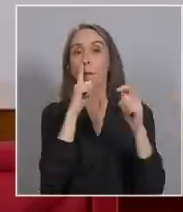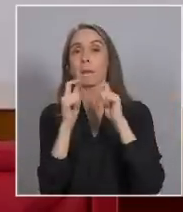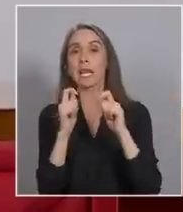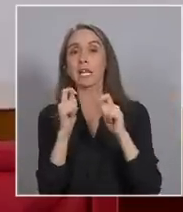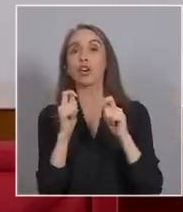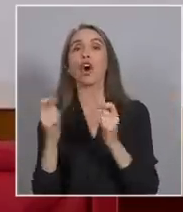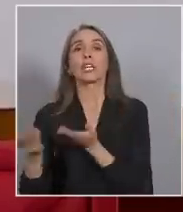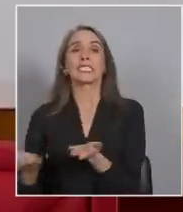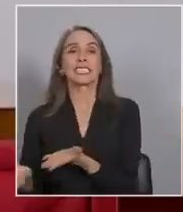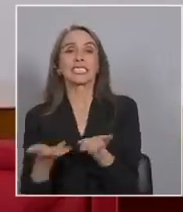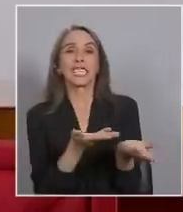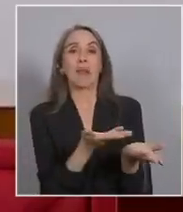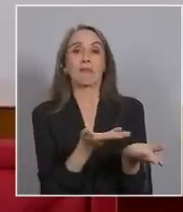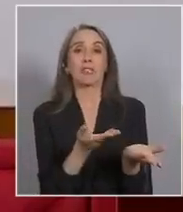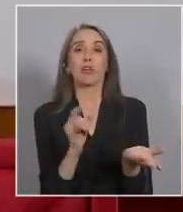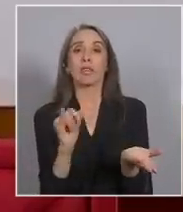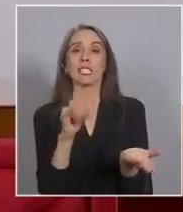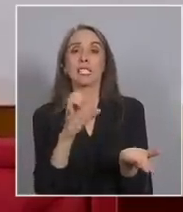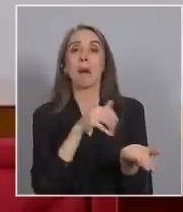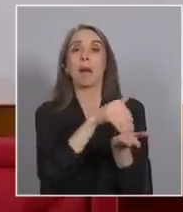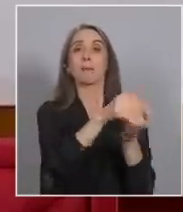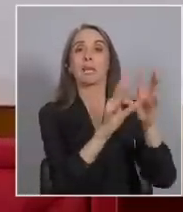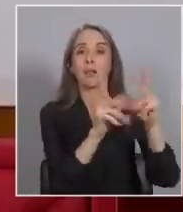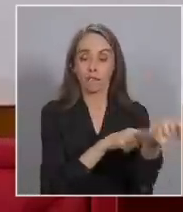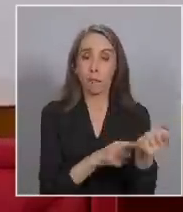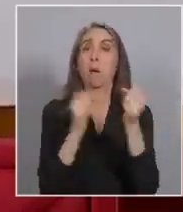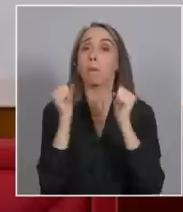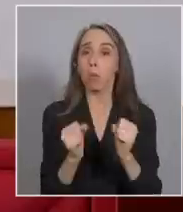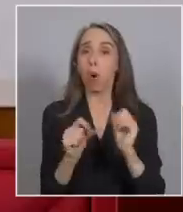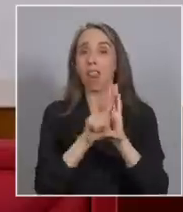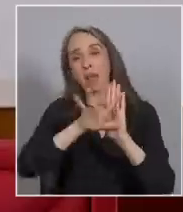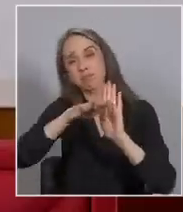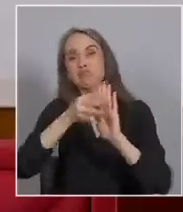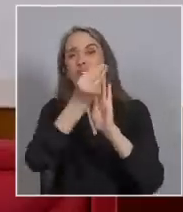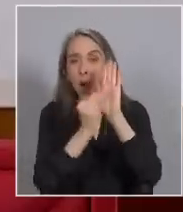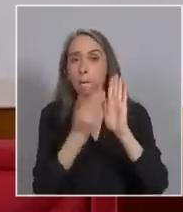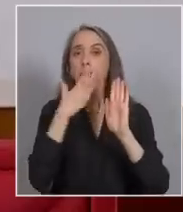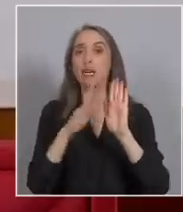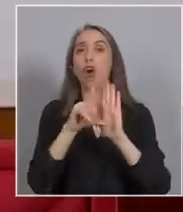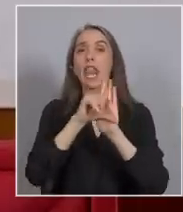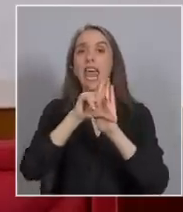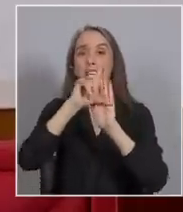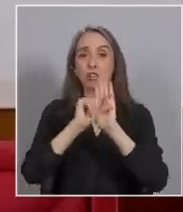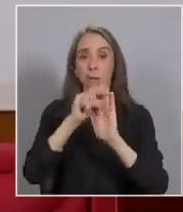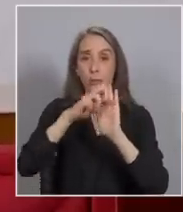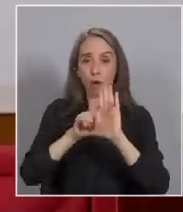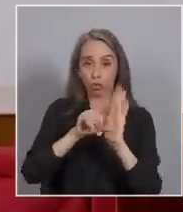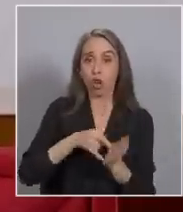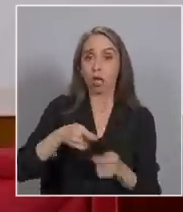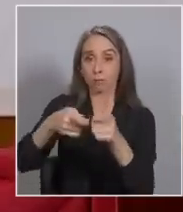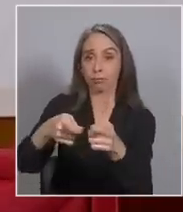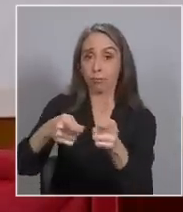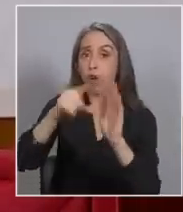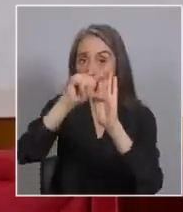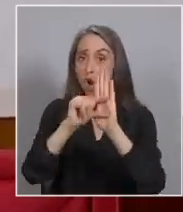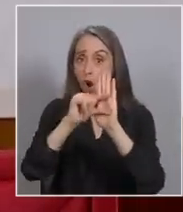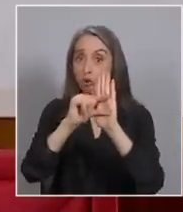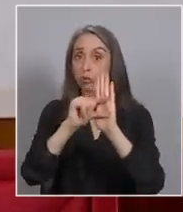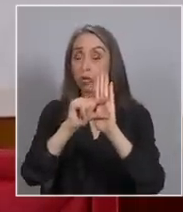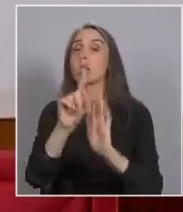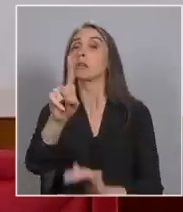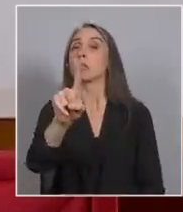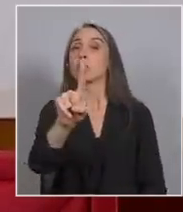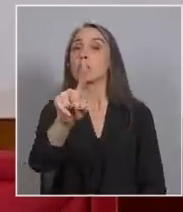las prestaciones a estas miles de familias. Podemos mejorar la ley corta que presentamos a tal efecto, pero